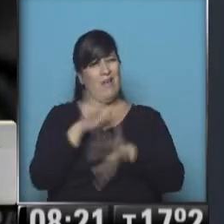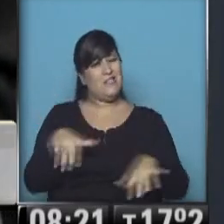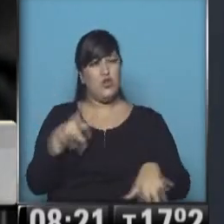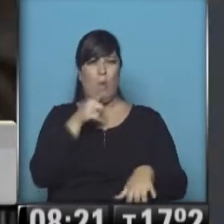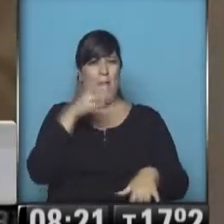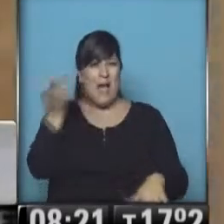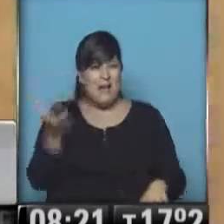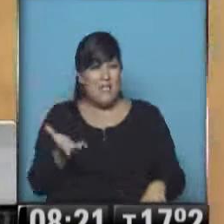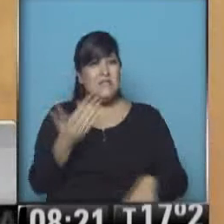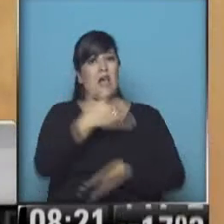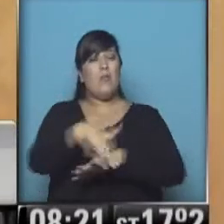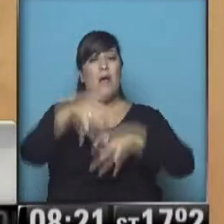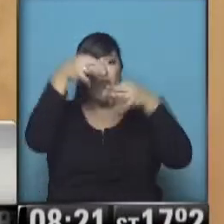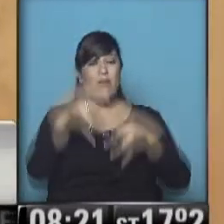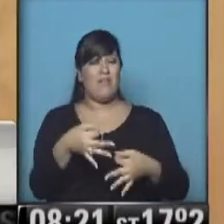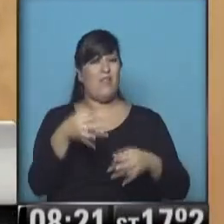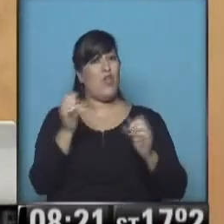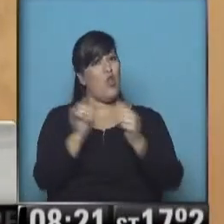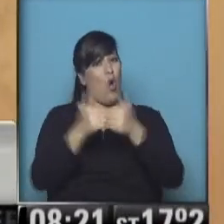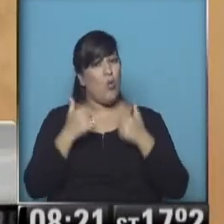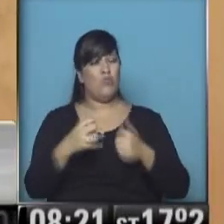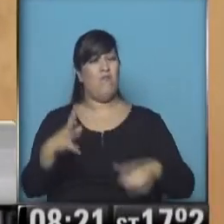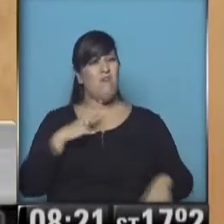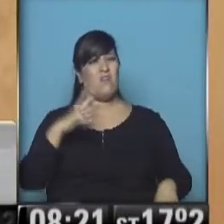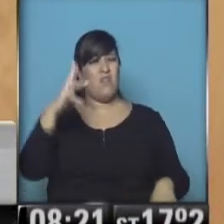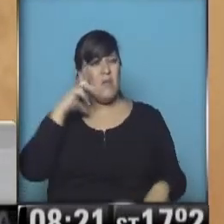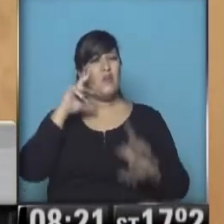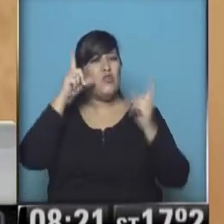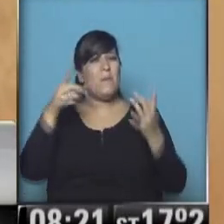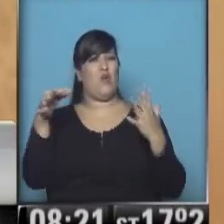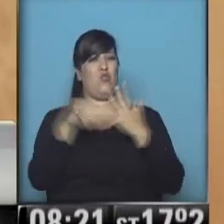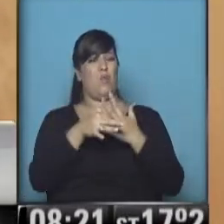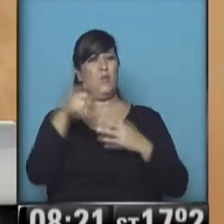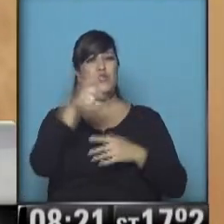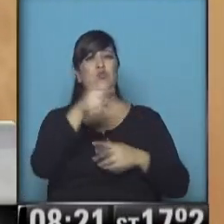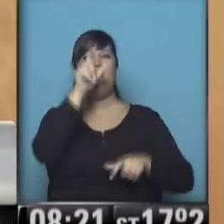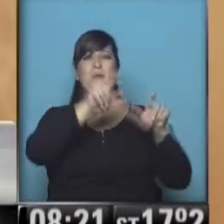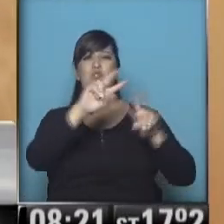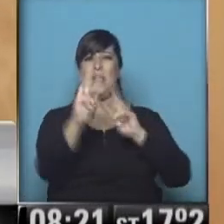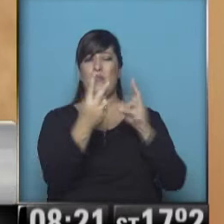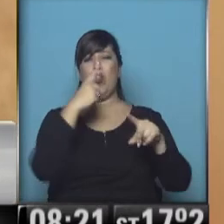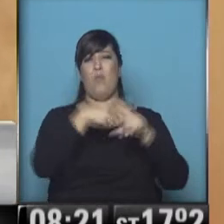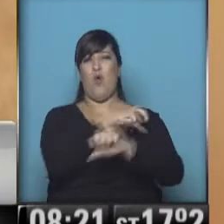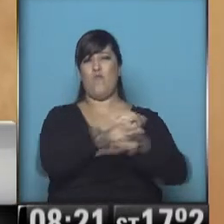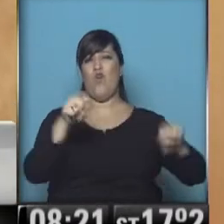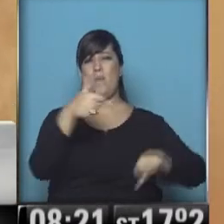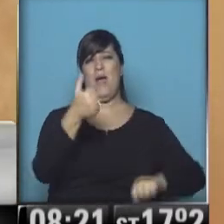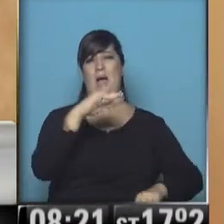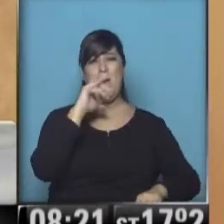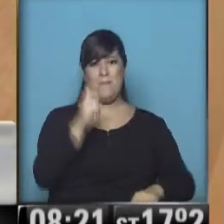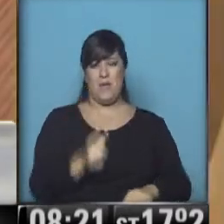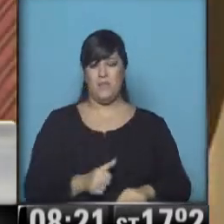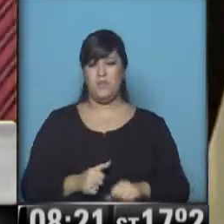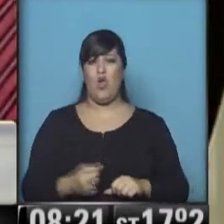su verdadero domicilio dando muestras de su falta de respeto y compromiso hacia las víctimas del atentado a la amia estos dos hechos de